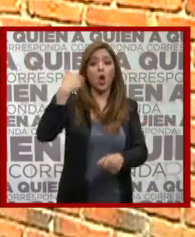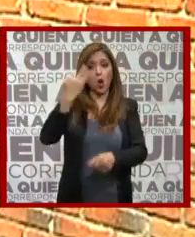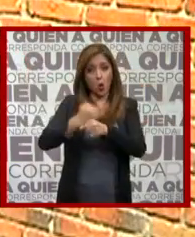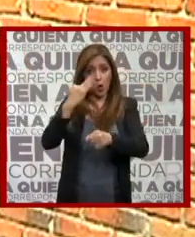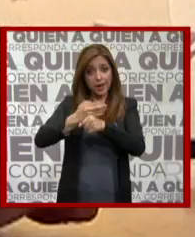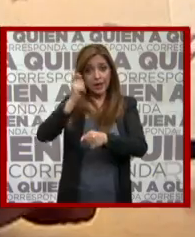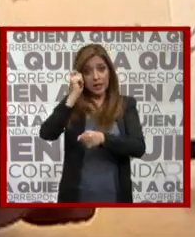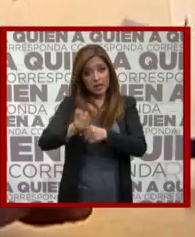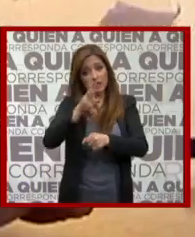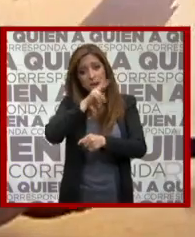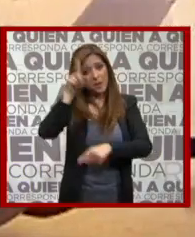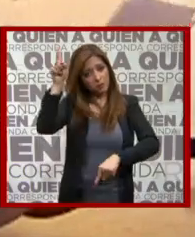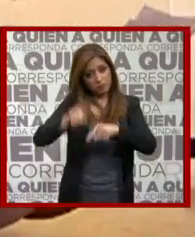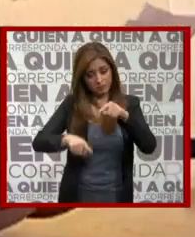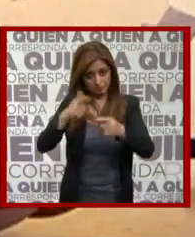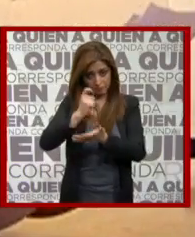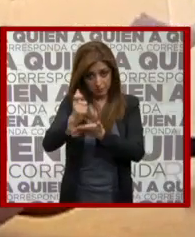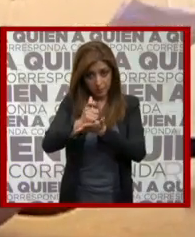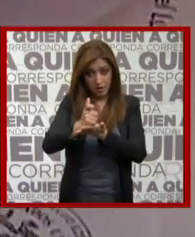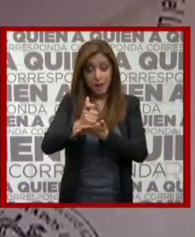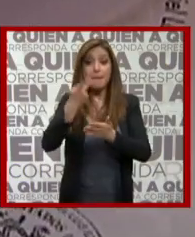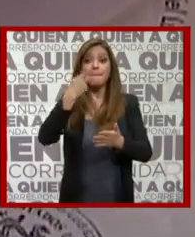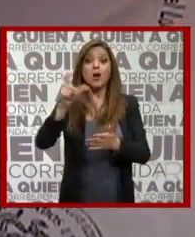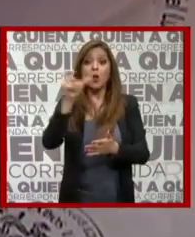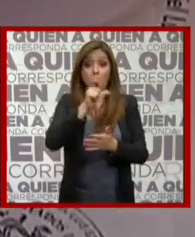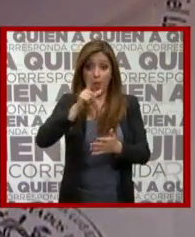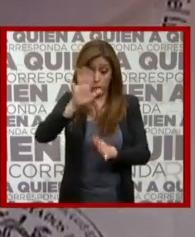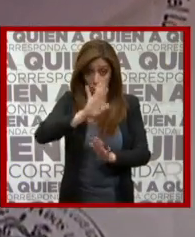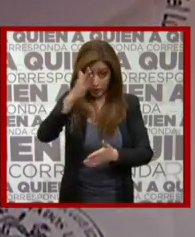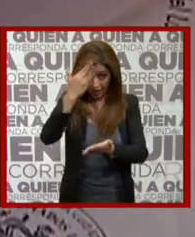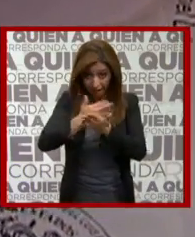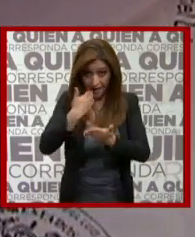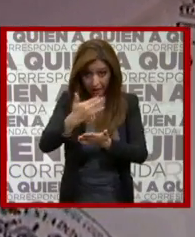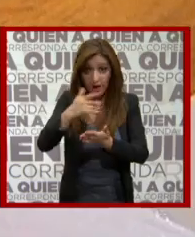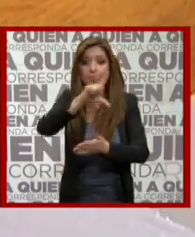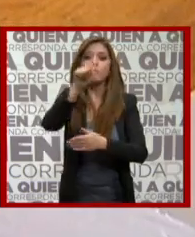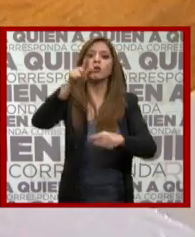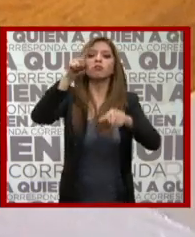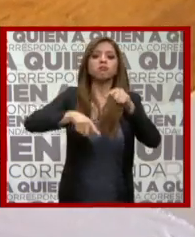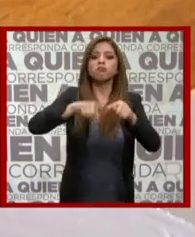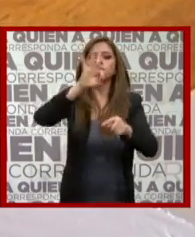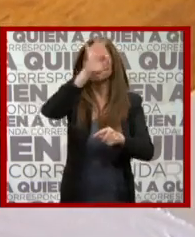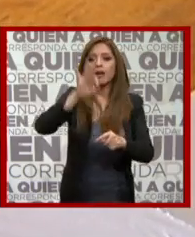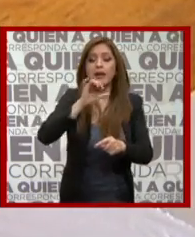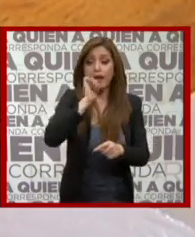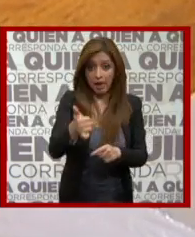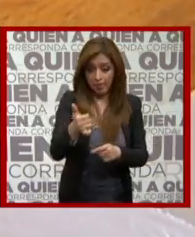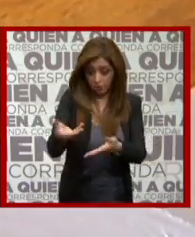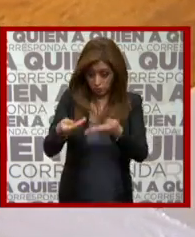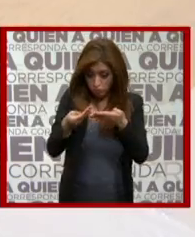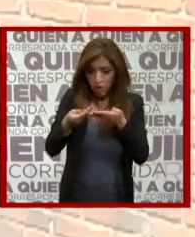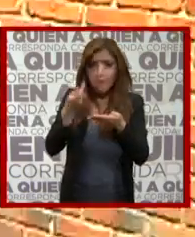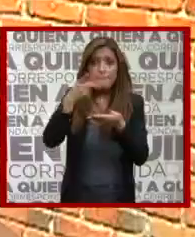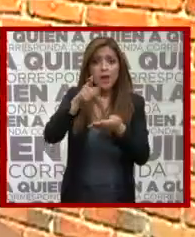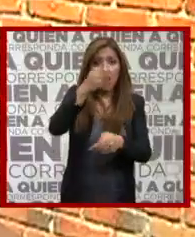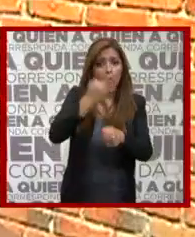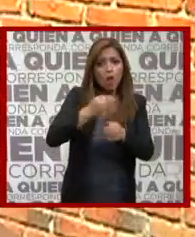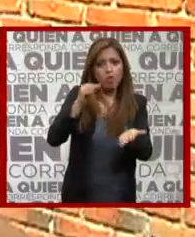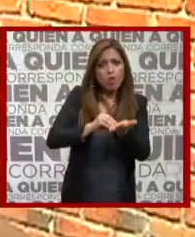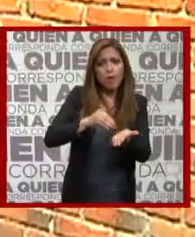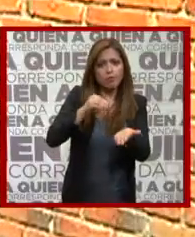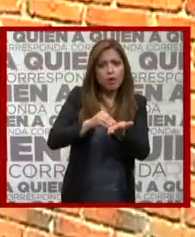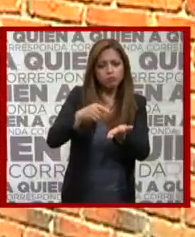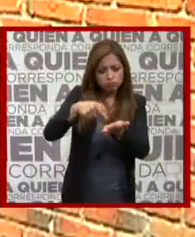una dación en pago. Según la autoridad, en cuanto se realiza el trámite, ya no se le descuenta el crédito al trabajador, pero en su caso no fue así. El Infonavit